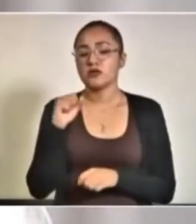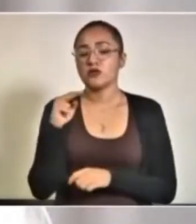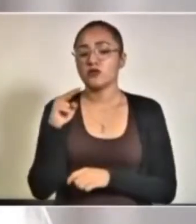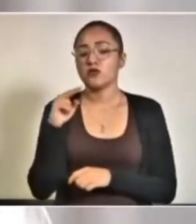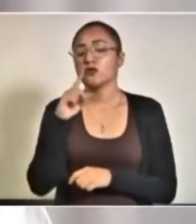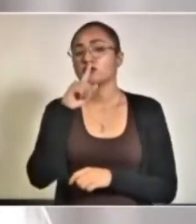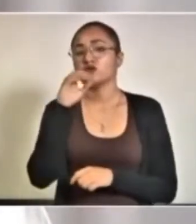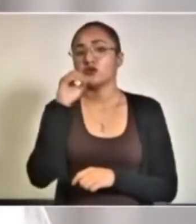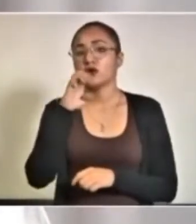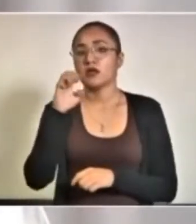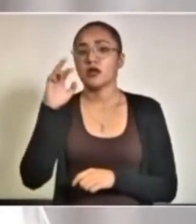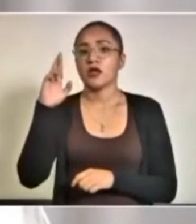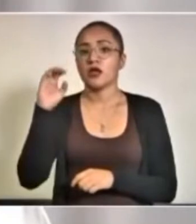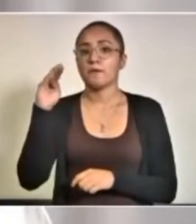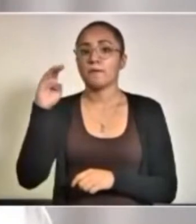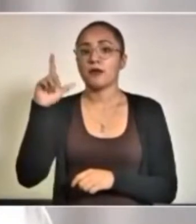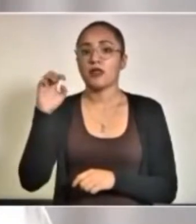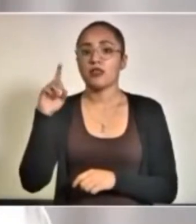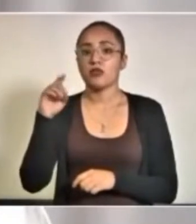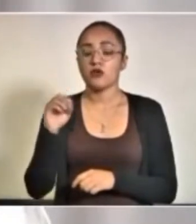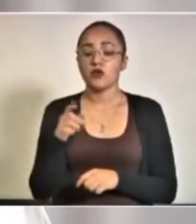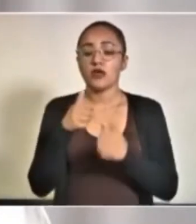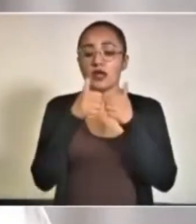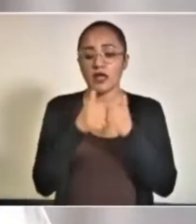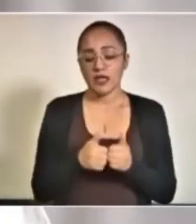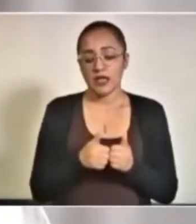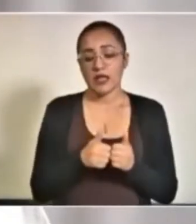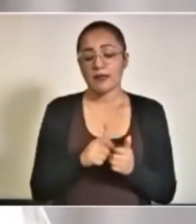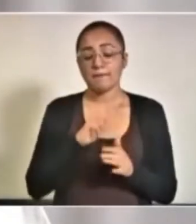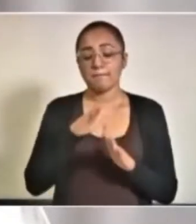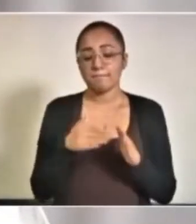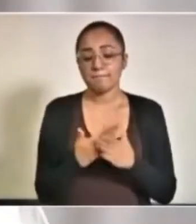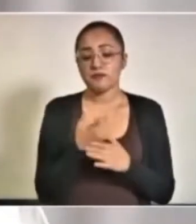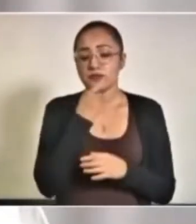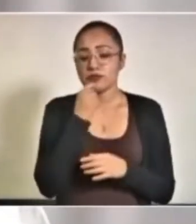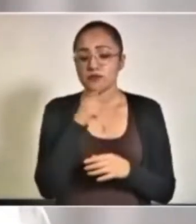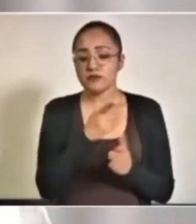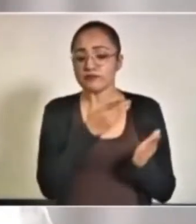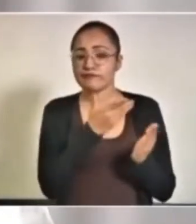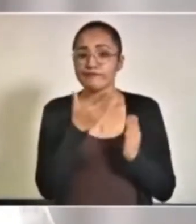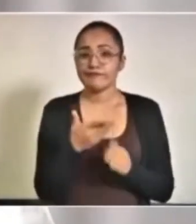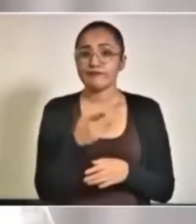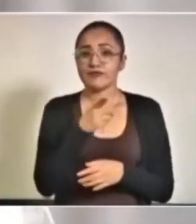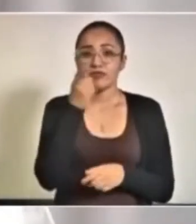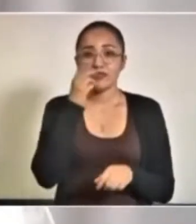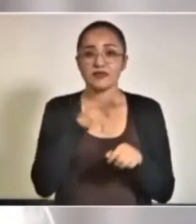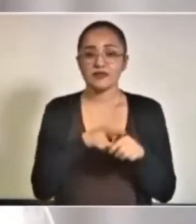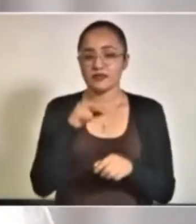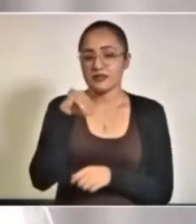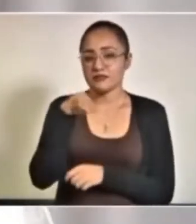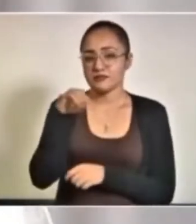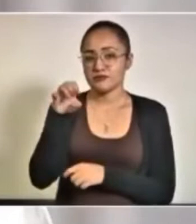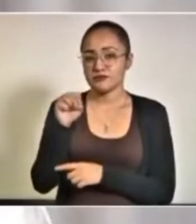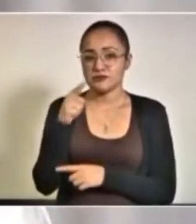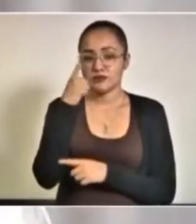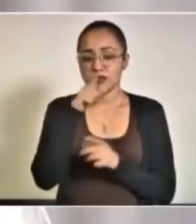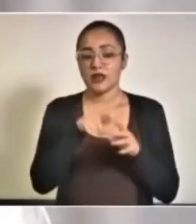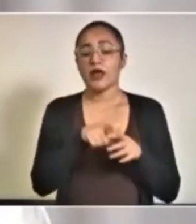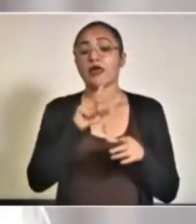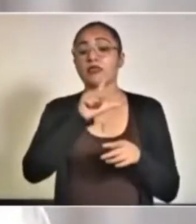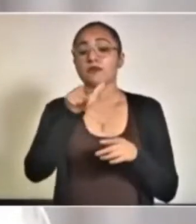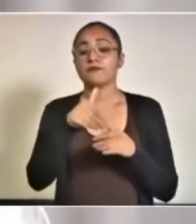queda también de hoy para mañana para que ponga en marcha la ampliación